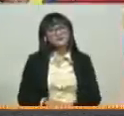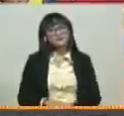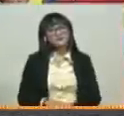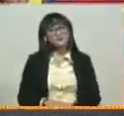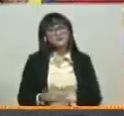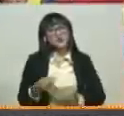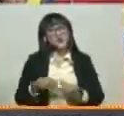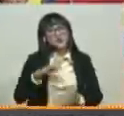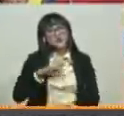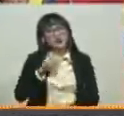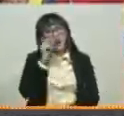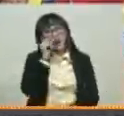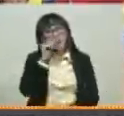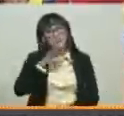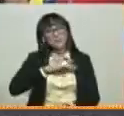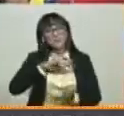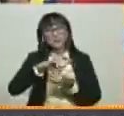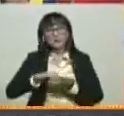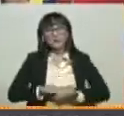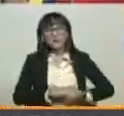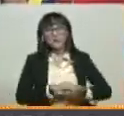¿Cómo están los hombres de Trujillo?